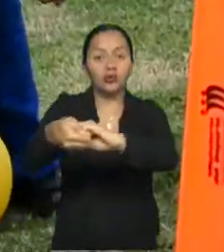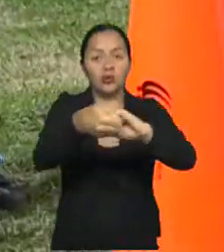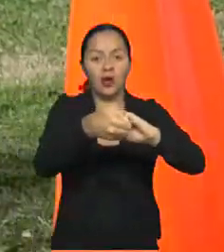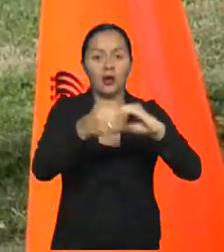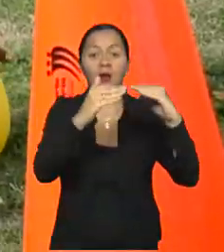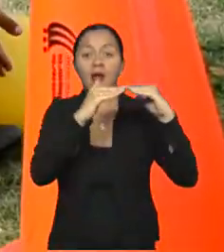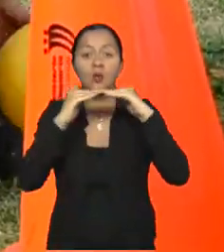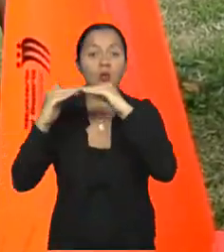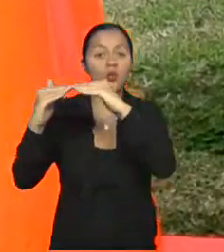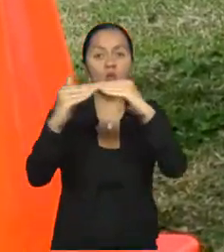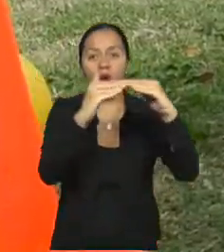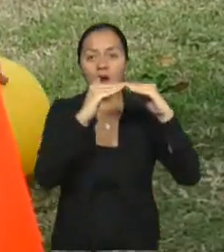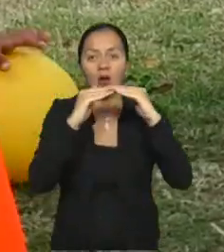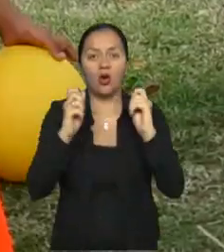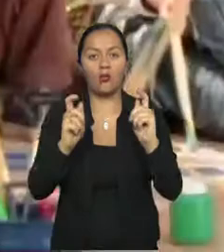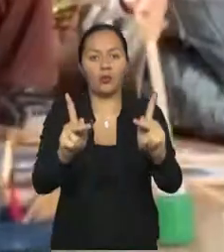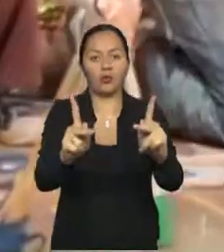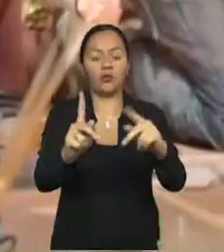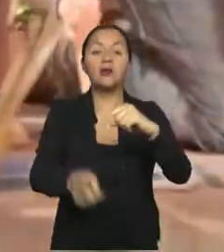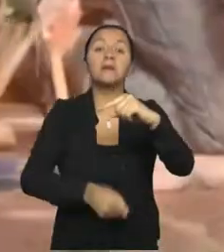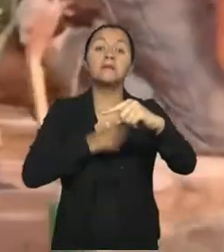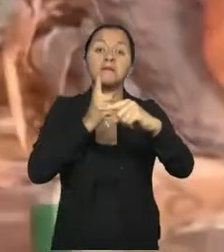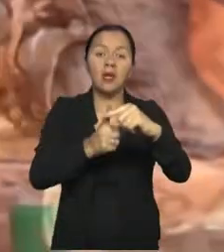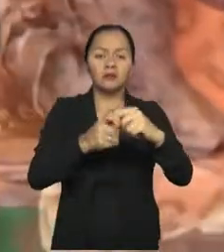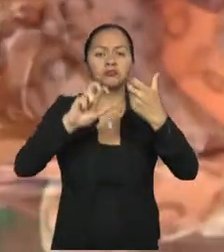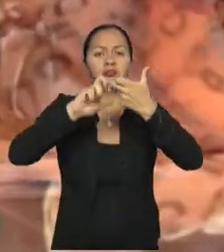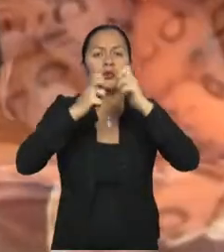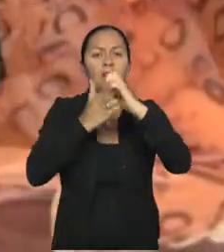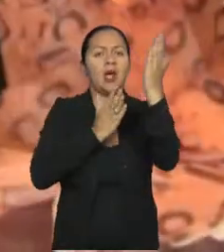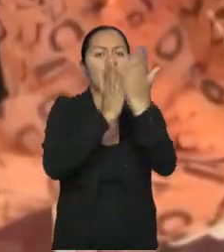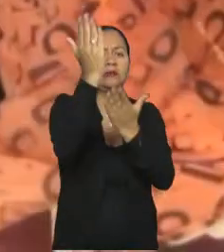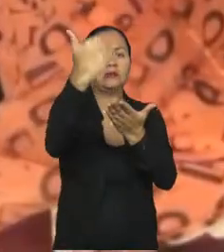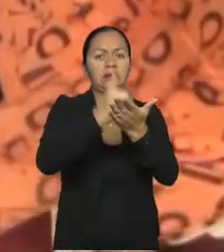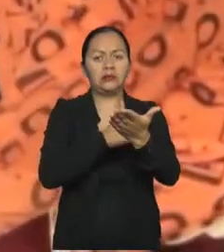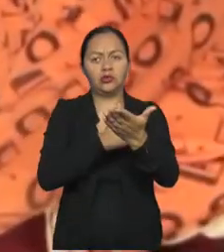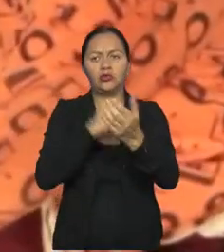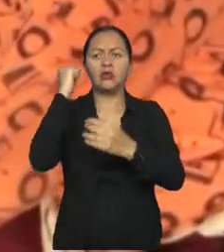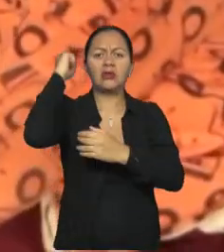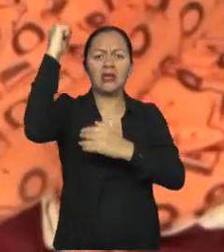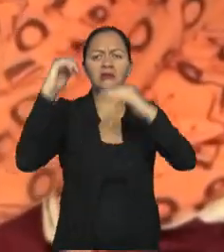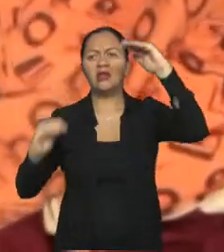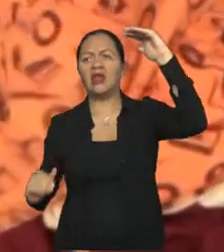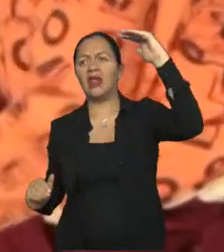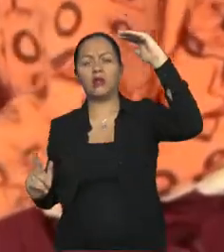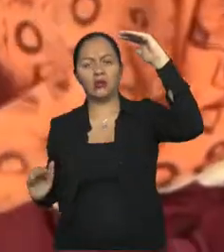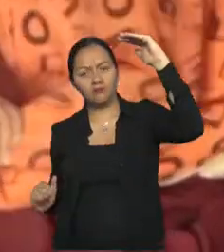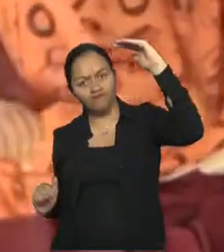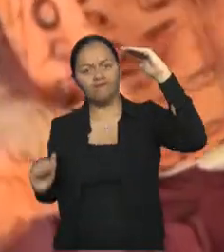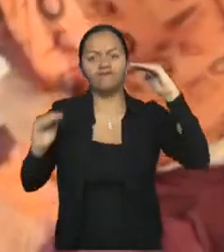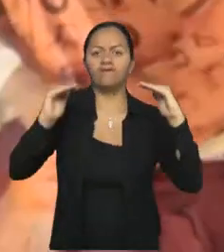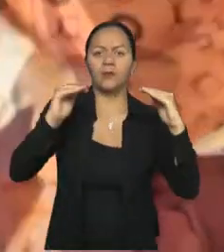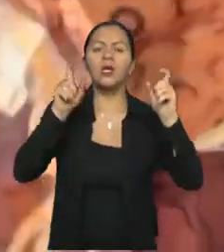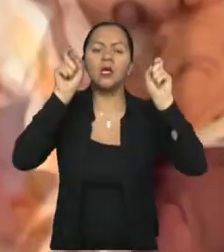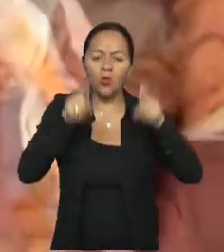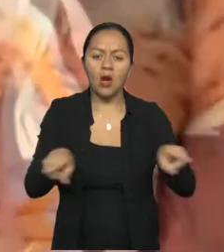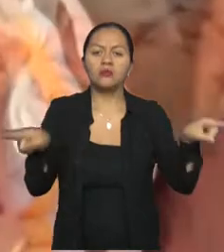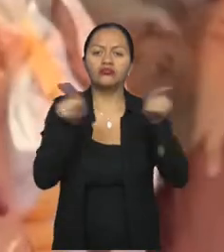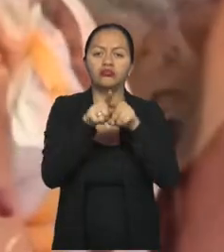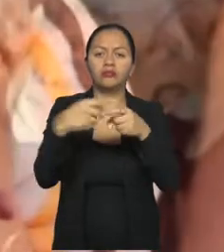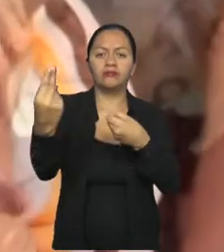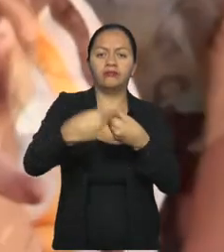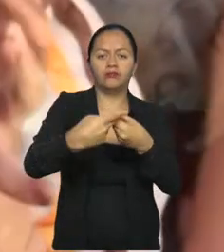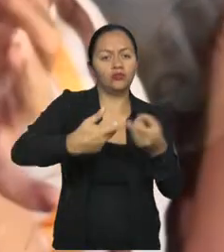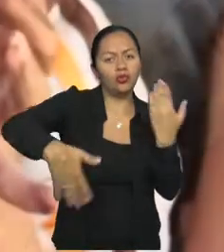de oportunidades y la disminución de las brechas de acceso para el pleno ejercicio de los derechos humanos y la participación